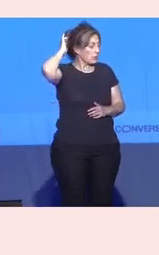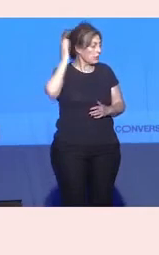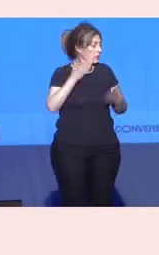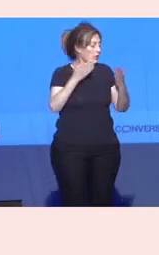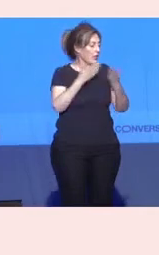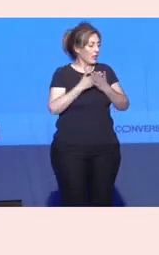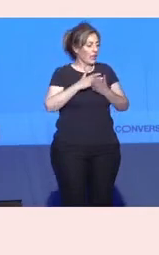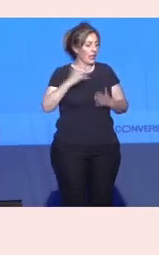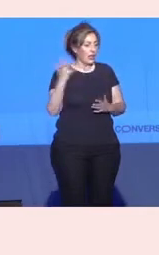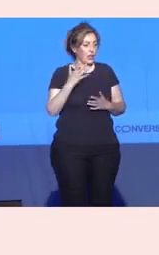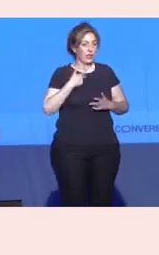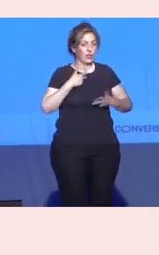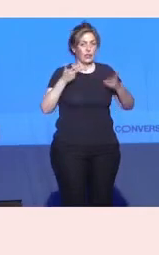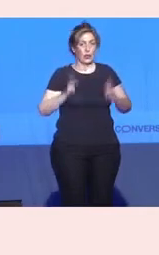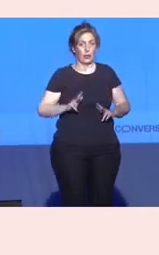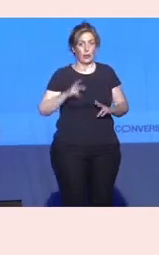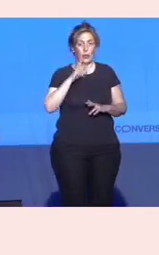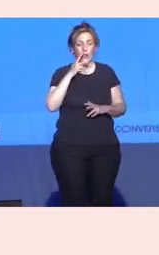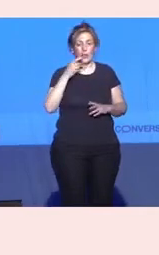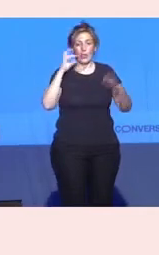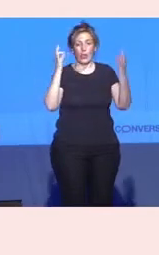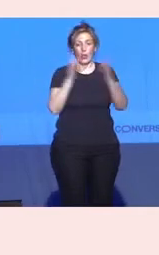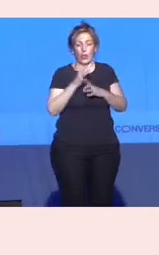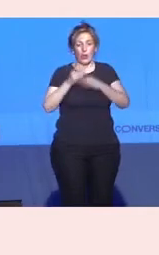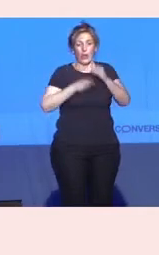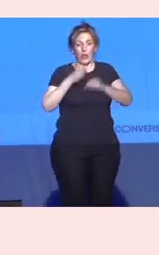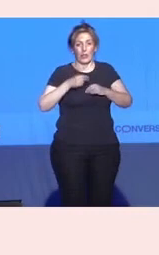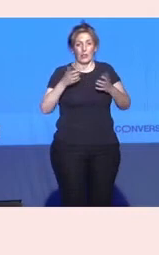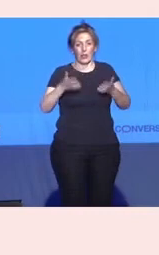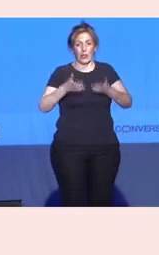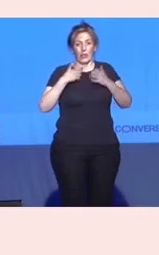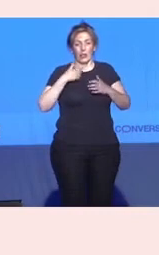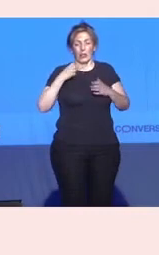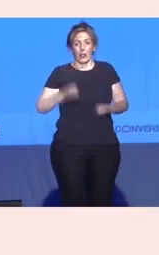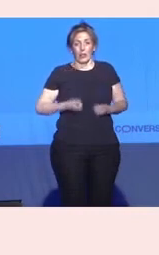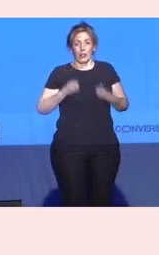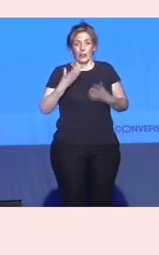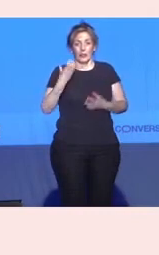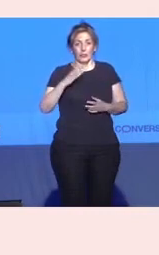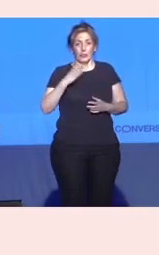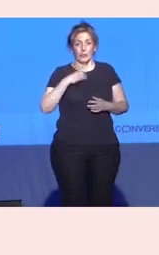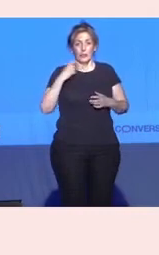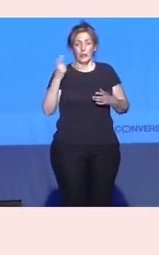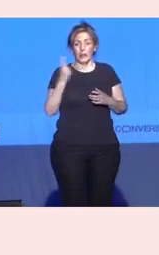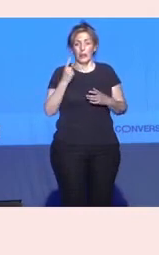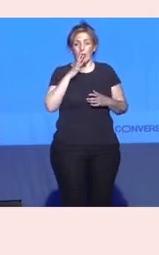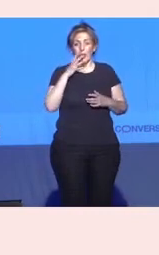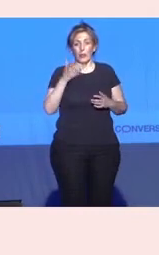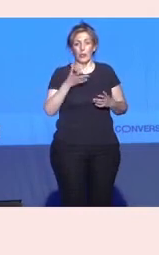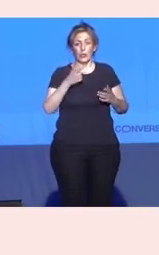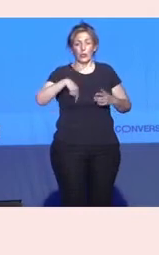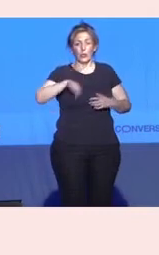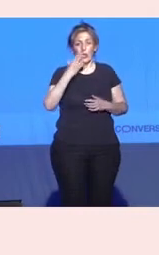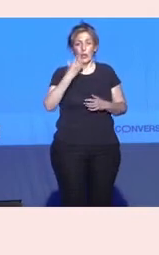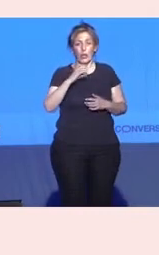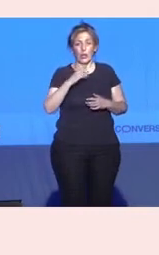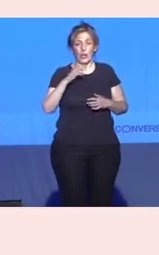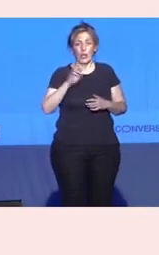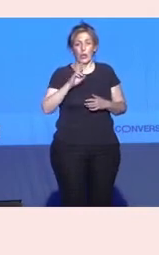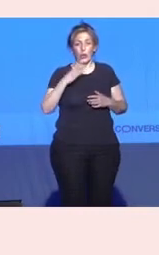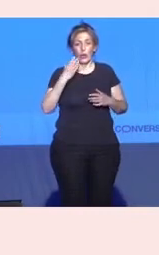Estudia quinto de primaria en el Colegio Británico de Córdoba y ha sido la ganadora de las que contarán la ciencia en primaria. Con todos ustedes, Carla Ruiz